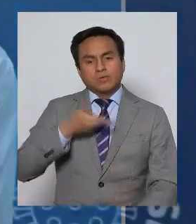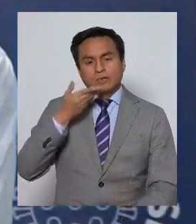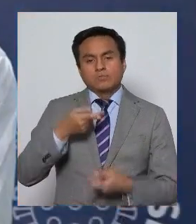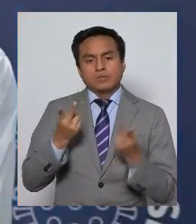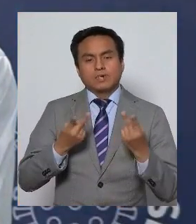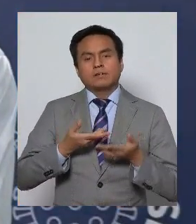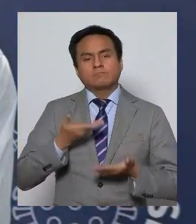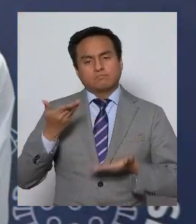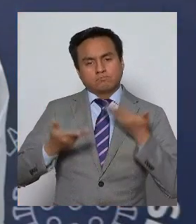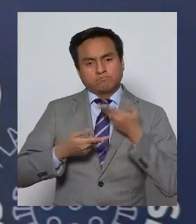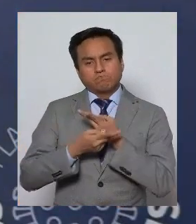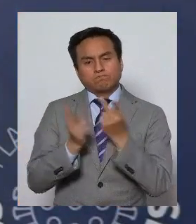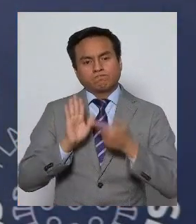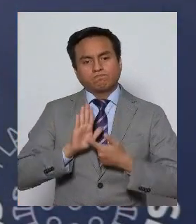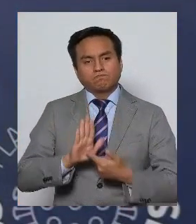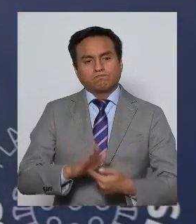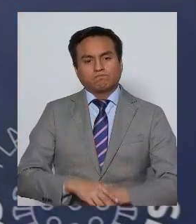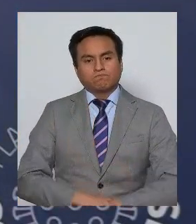pública.